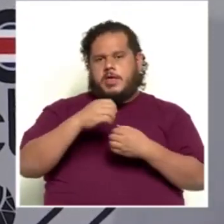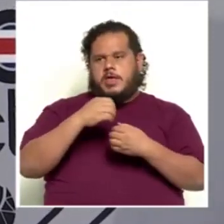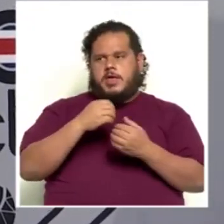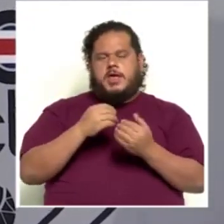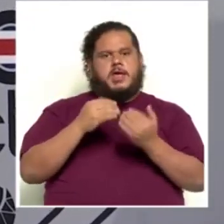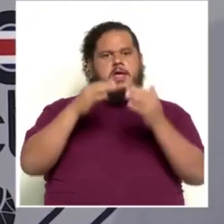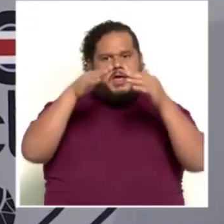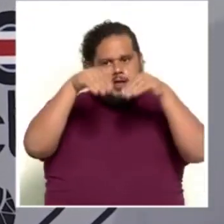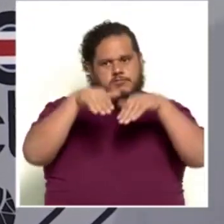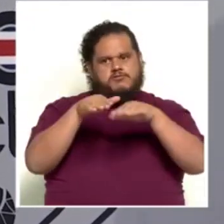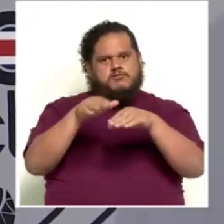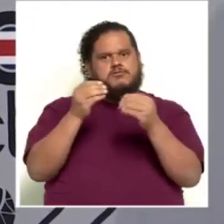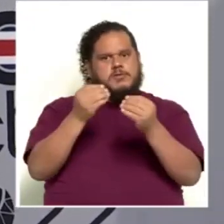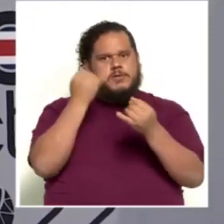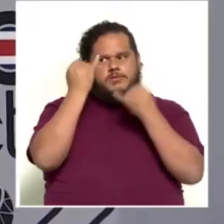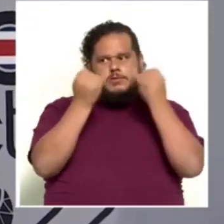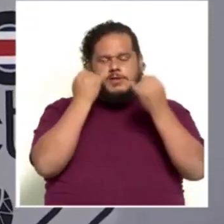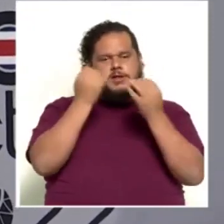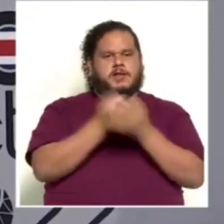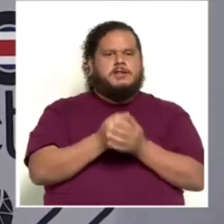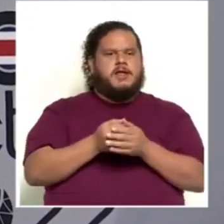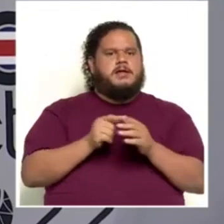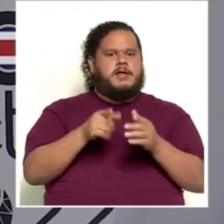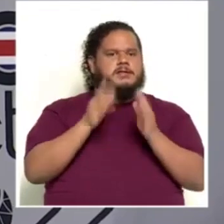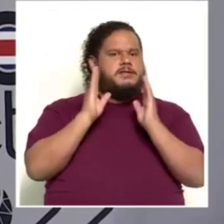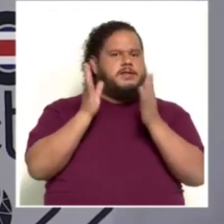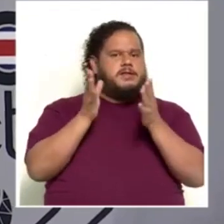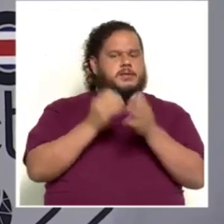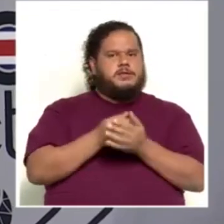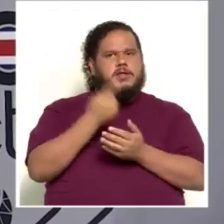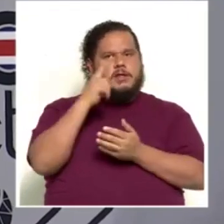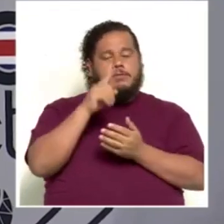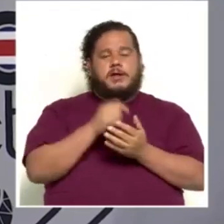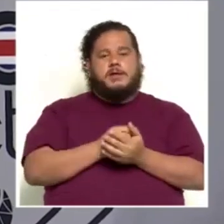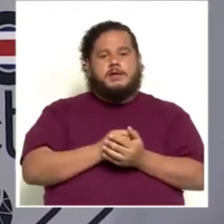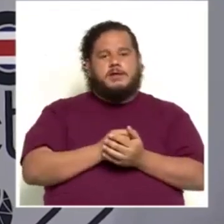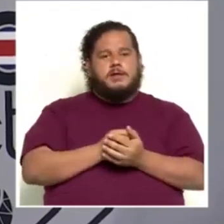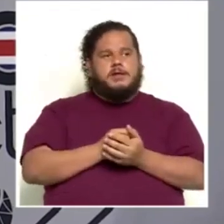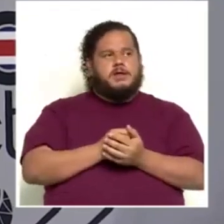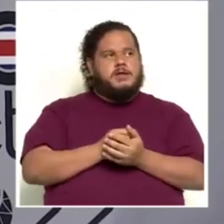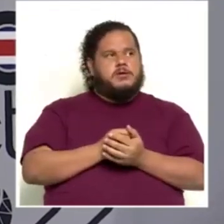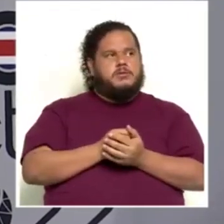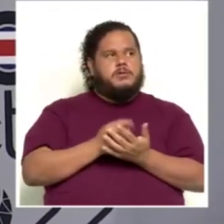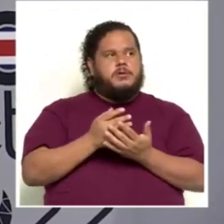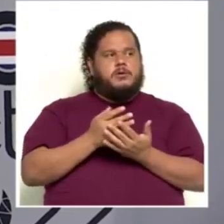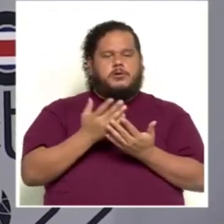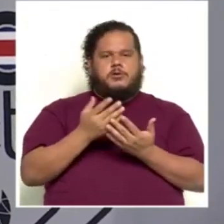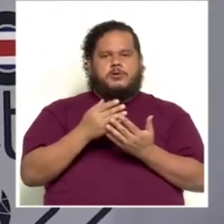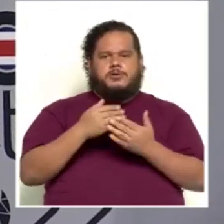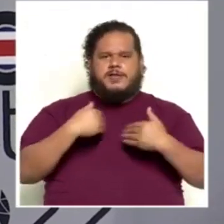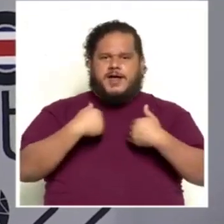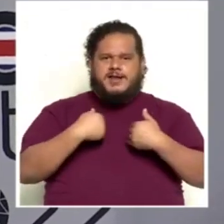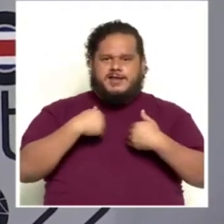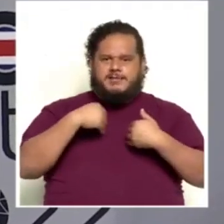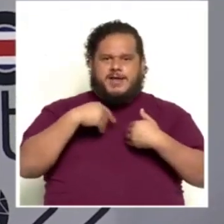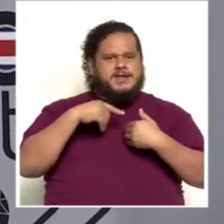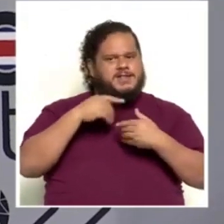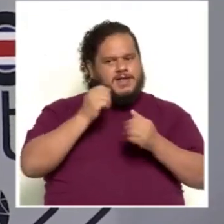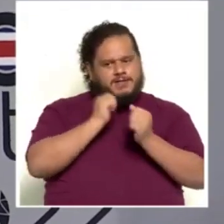tsunami de ideas. Ahí se las dejamos para que, como los cuadrúpedos, vayan pasando de un